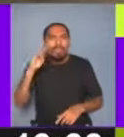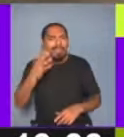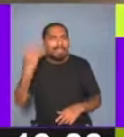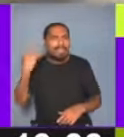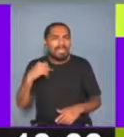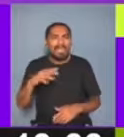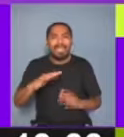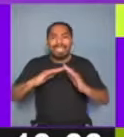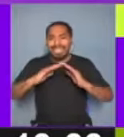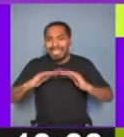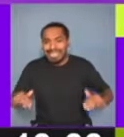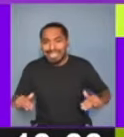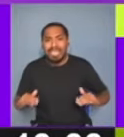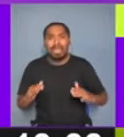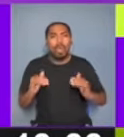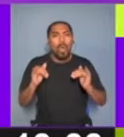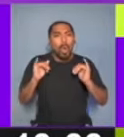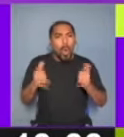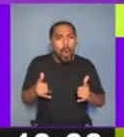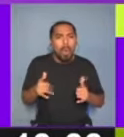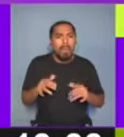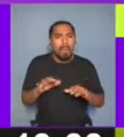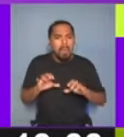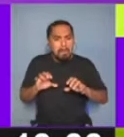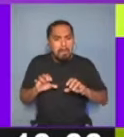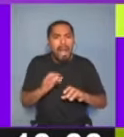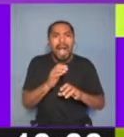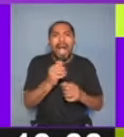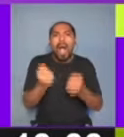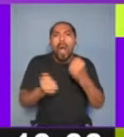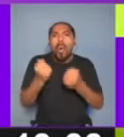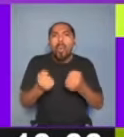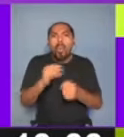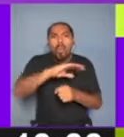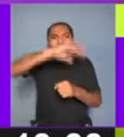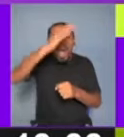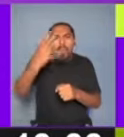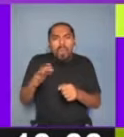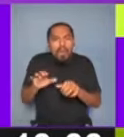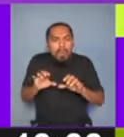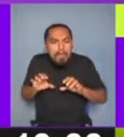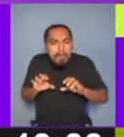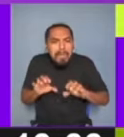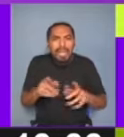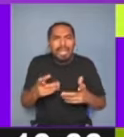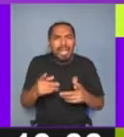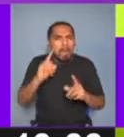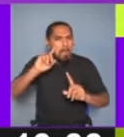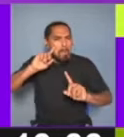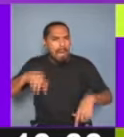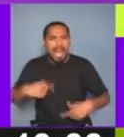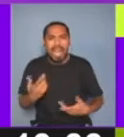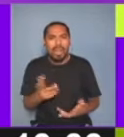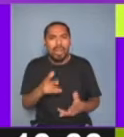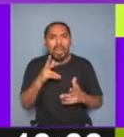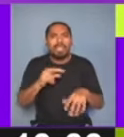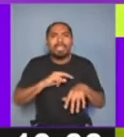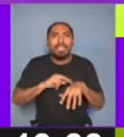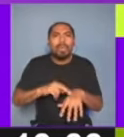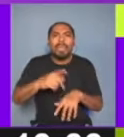eh pechando autos en la moto bajo la correntada eh justamente reiterar no estas recomendaciónes a